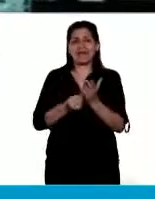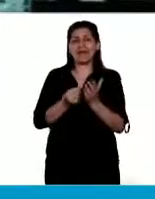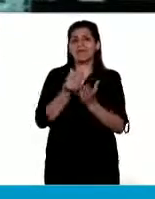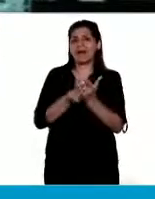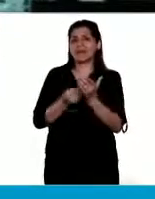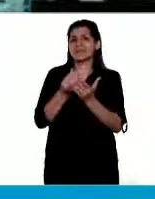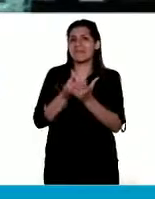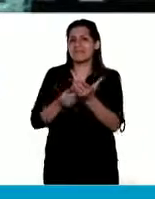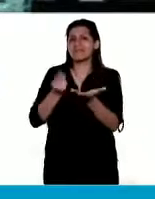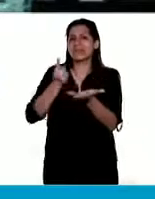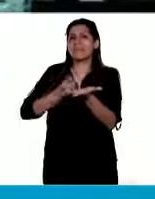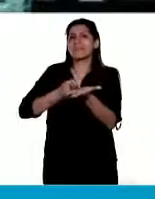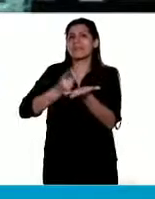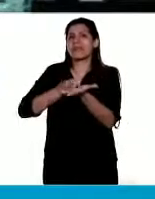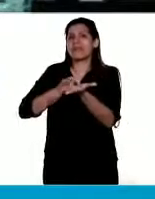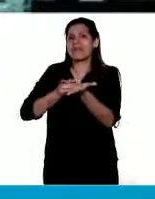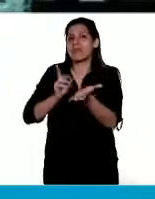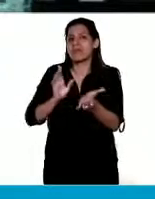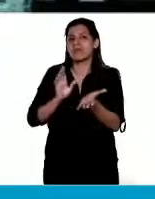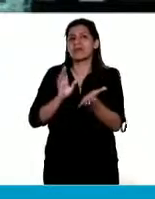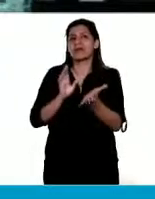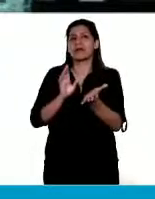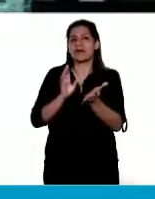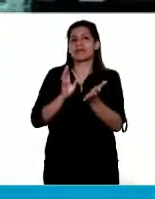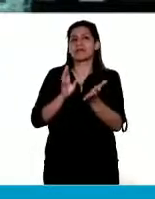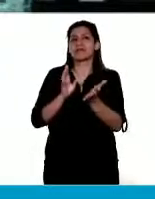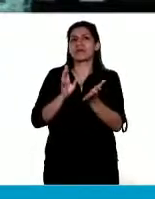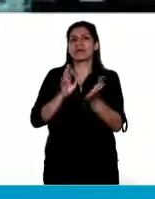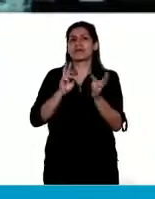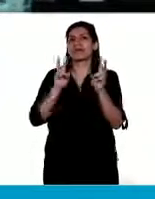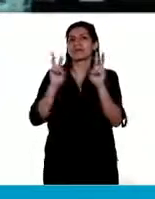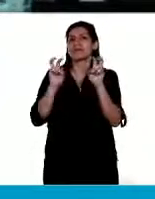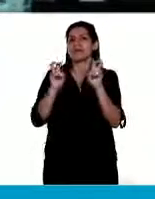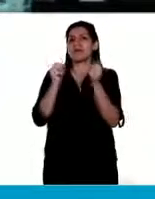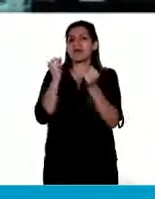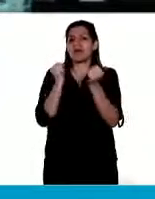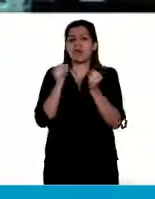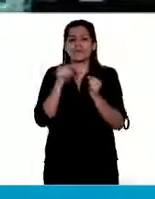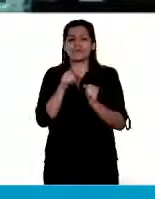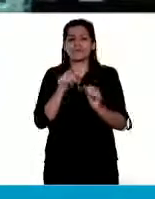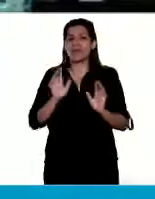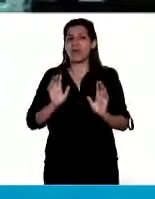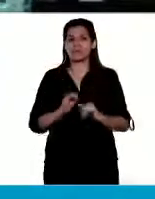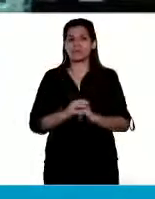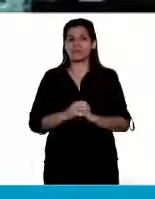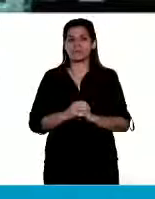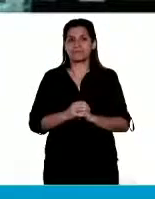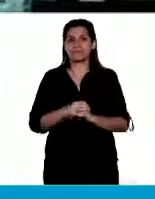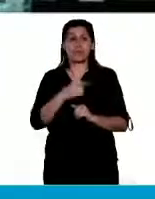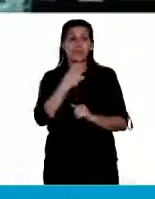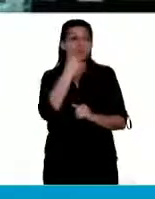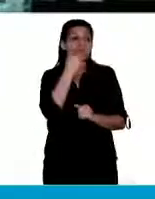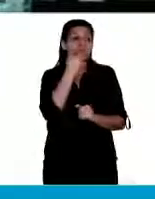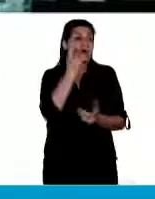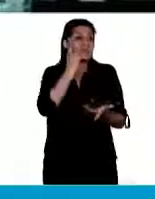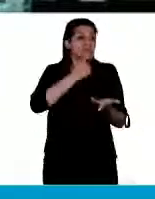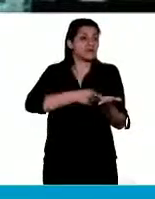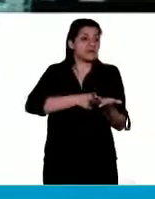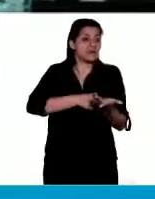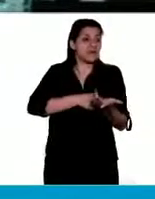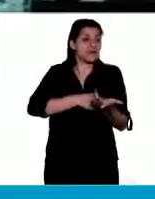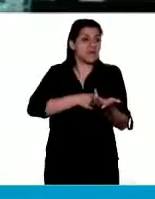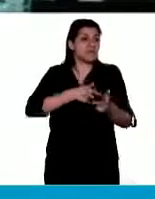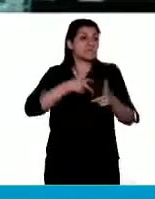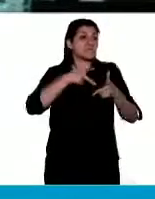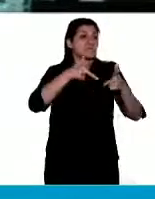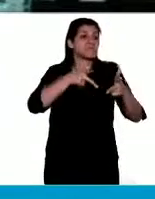las medidas espasmódicas en materia económica. Un día adopta una decisión y dice una cosa,